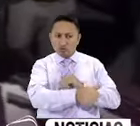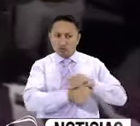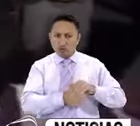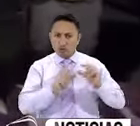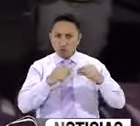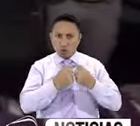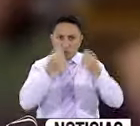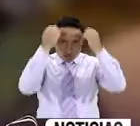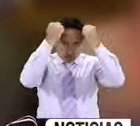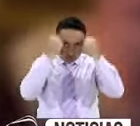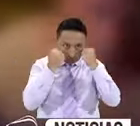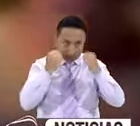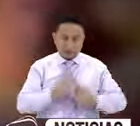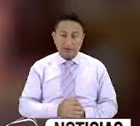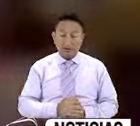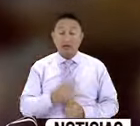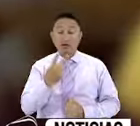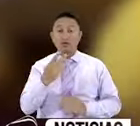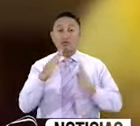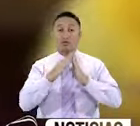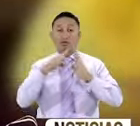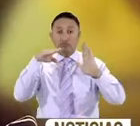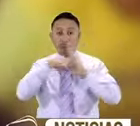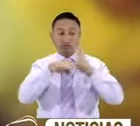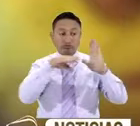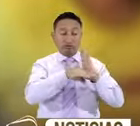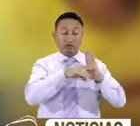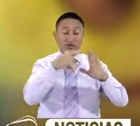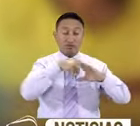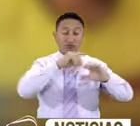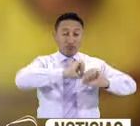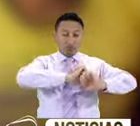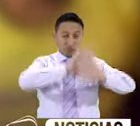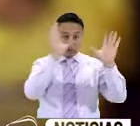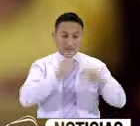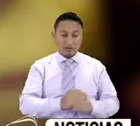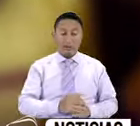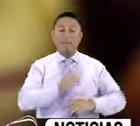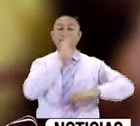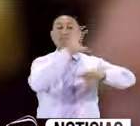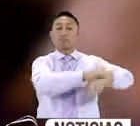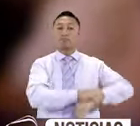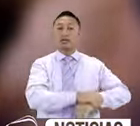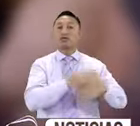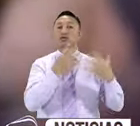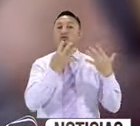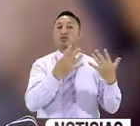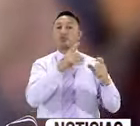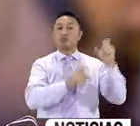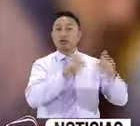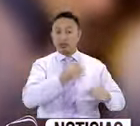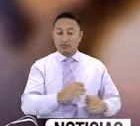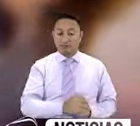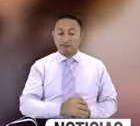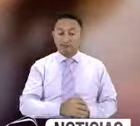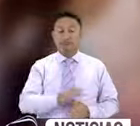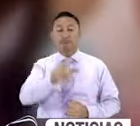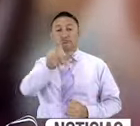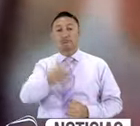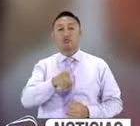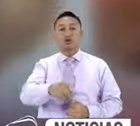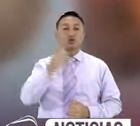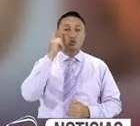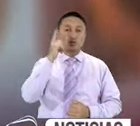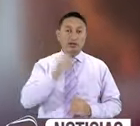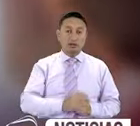En 2 allanamientos realizados en horas de la madrugada lograron la captura de 9 miembros, entre ellos un presunto líder de la